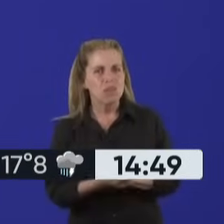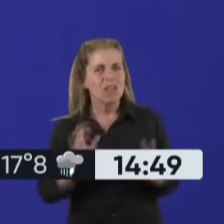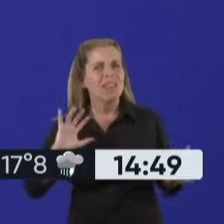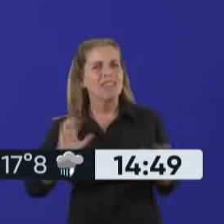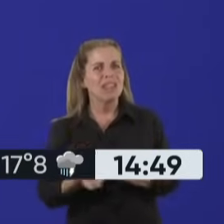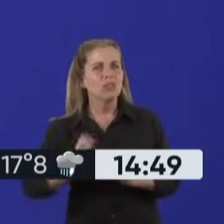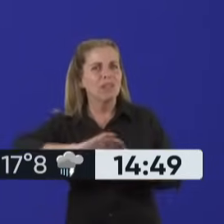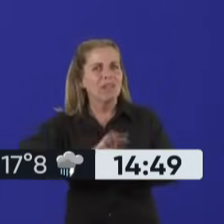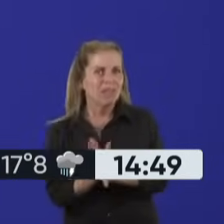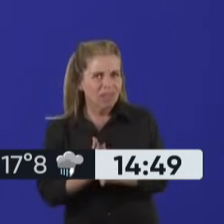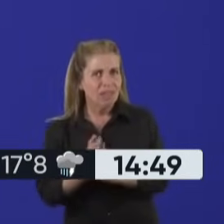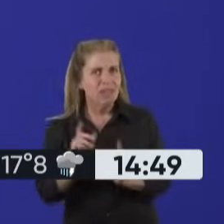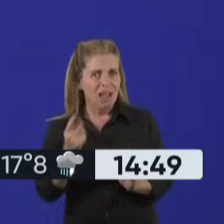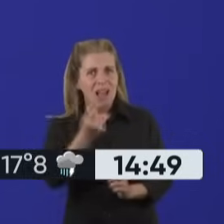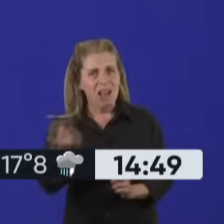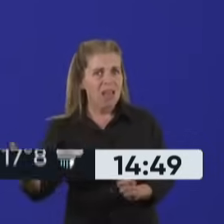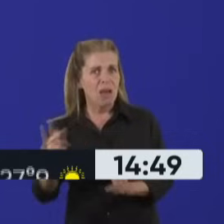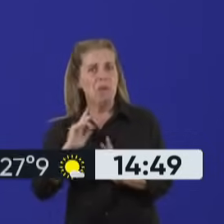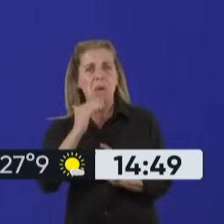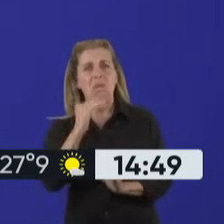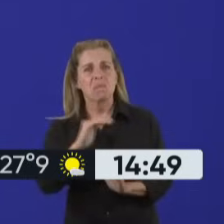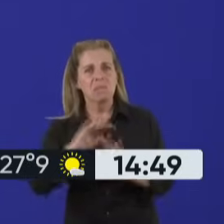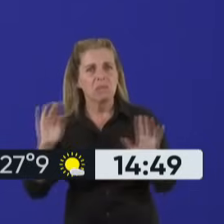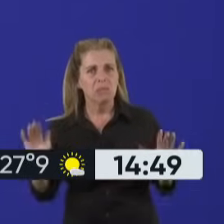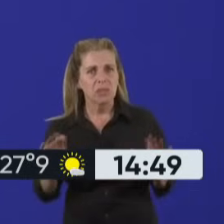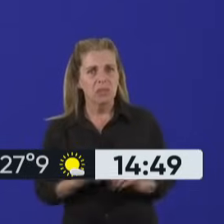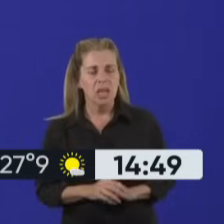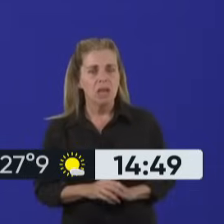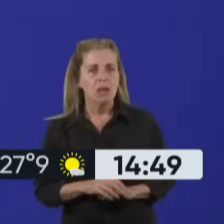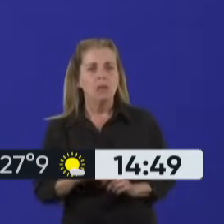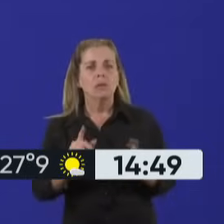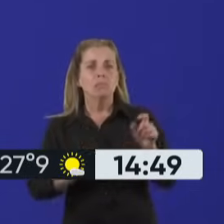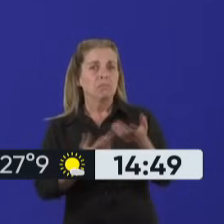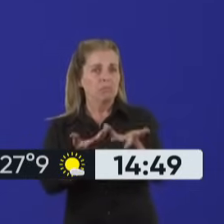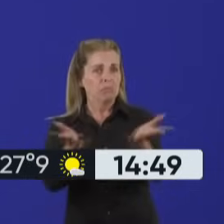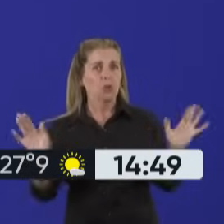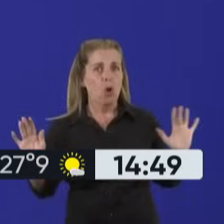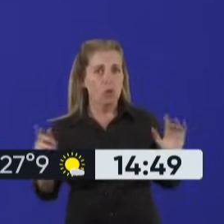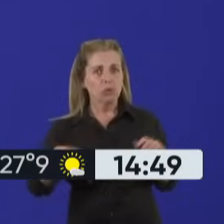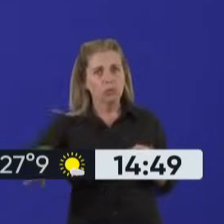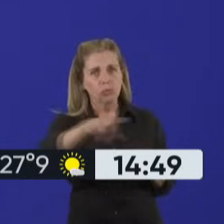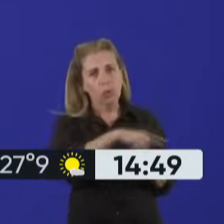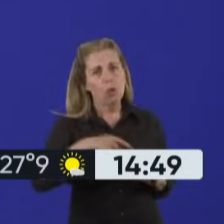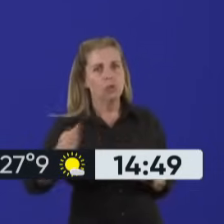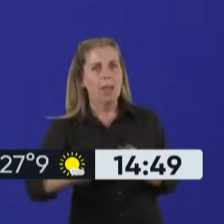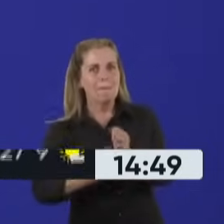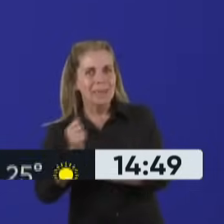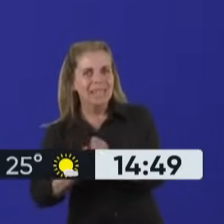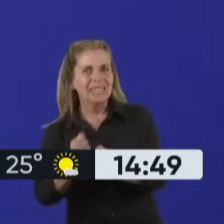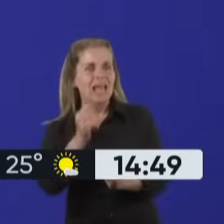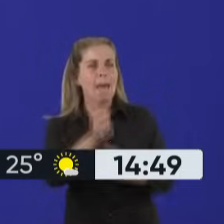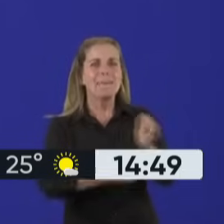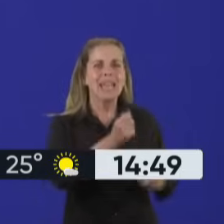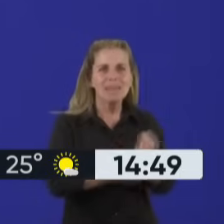O sea, y lo dicen abiertamente. Digo, todos los que están acá, que son emprendedores, saben